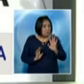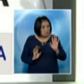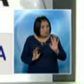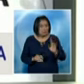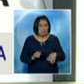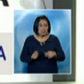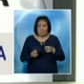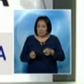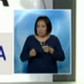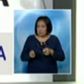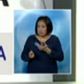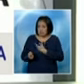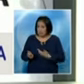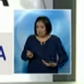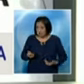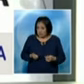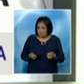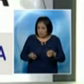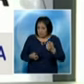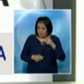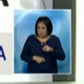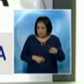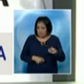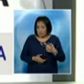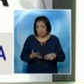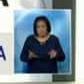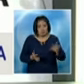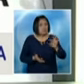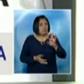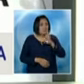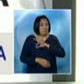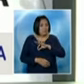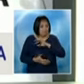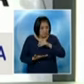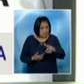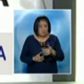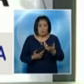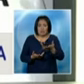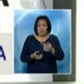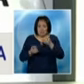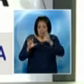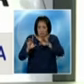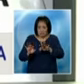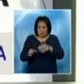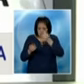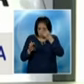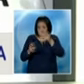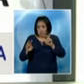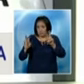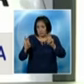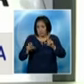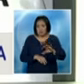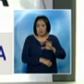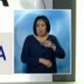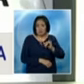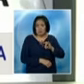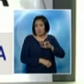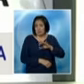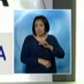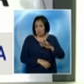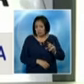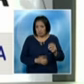cierta presión del gobierno para que se favorezca desde la Contraloría este informe del tema Chinchero. Él se defiende